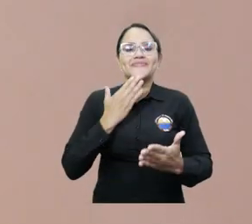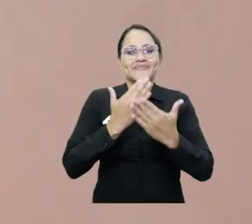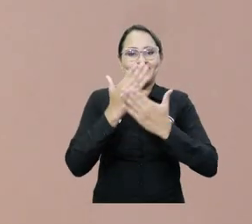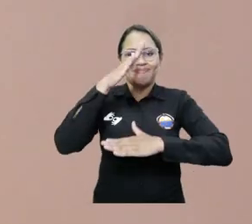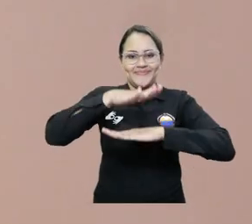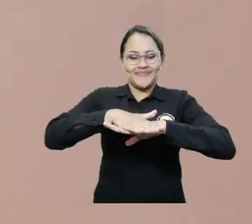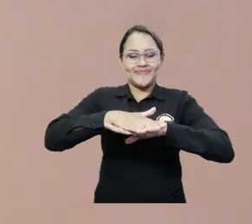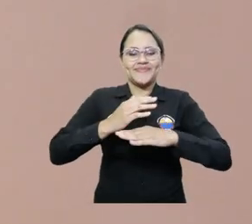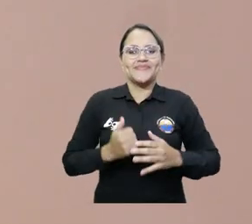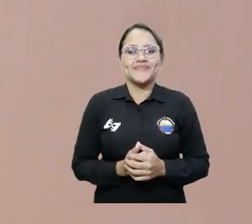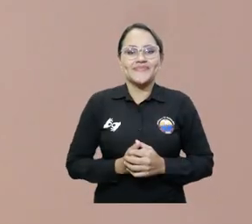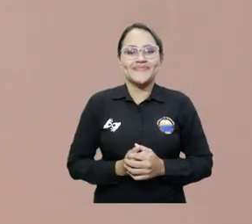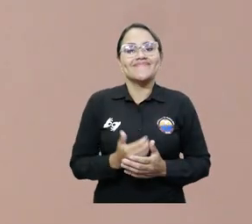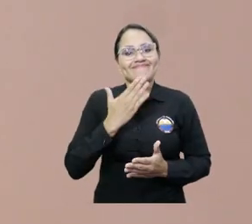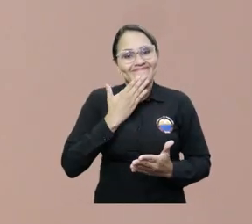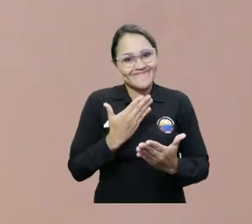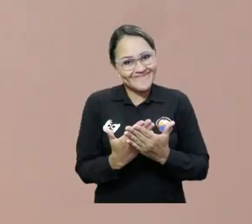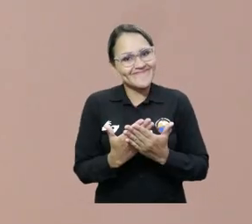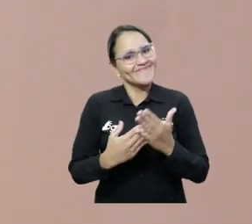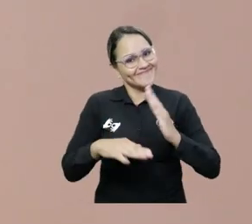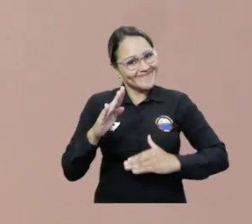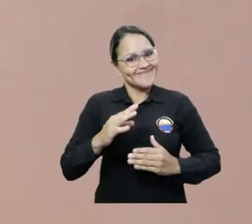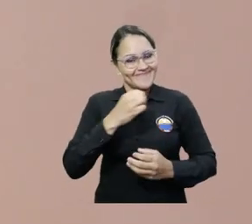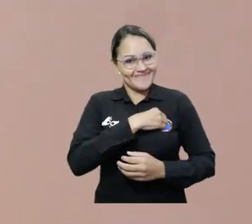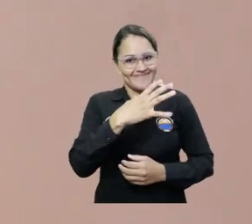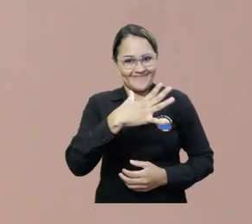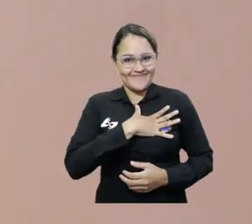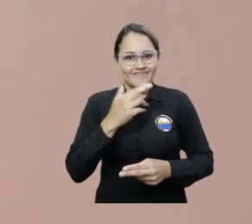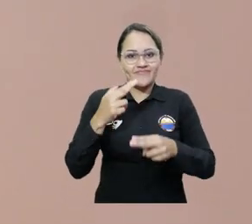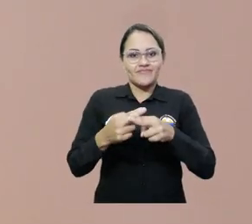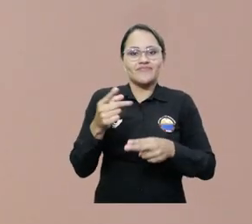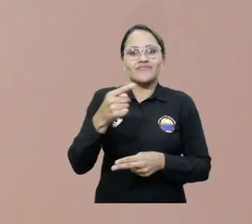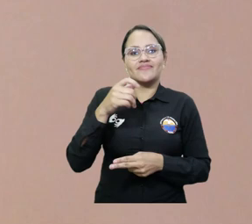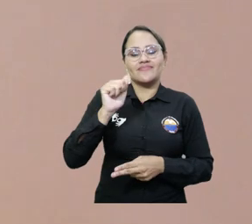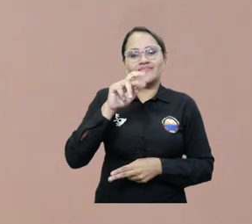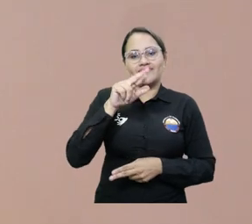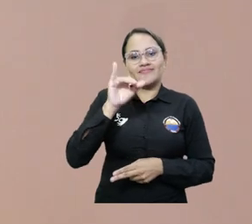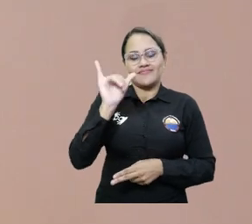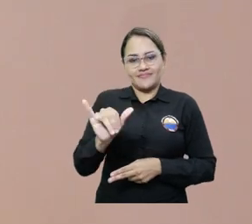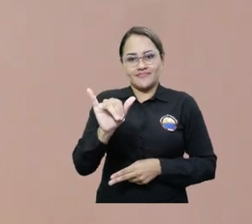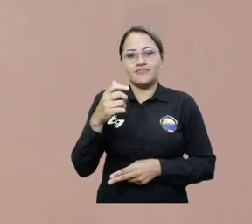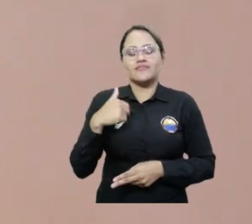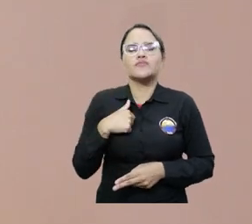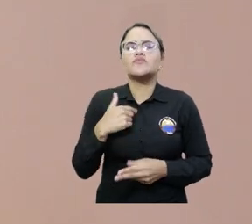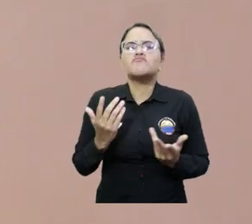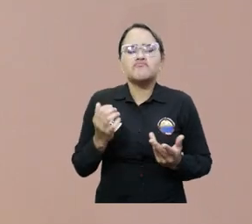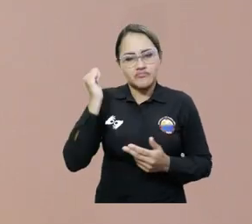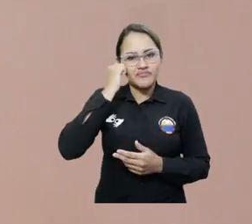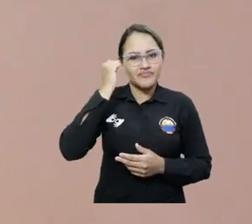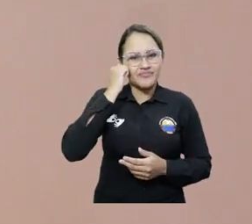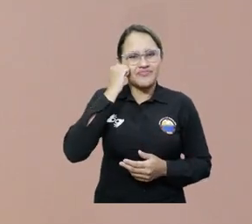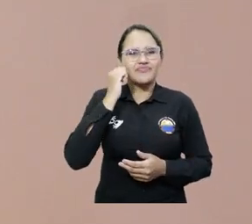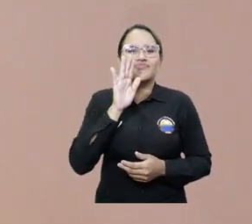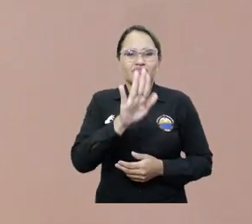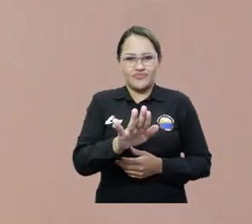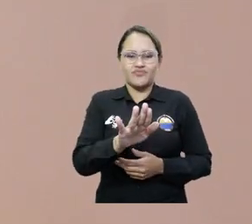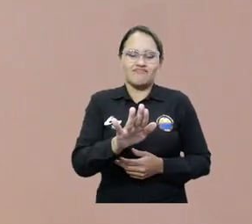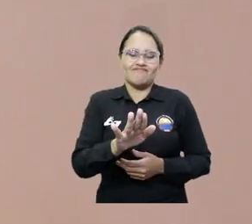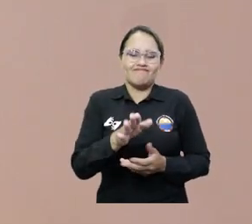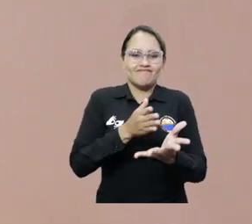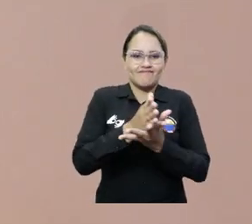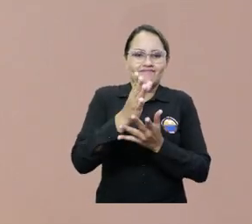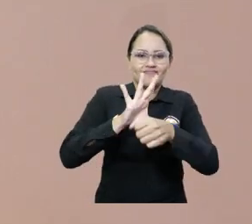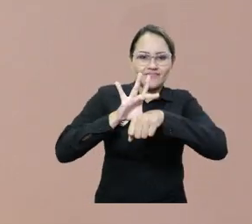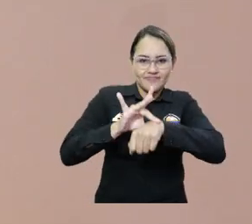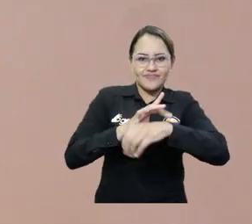Gracias por la oportunidad. Mi nombre es Gary Caballero García. Soy docente en el programa de Medicina de la Facultad de Ciencias de la